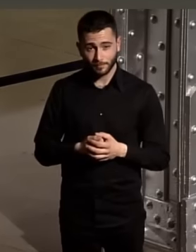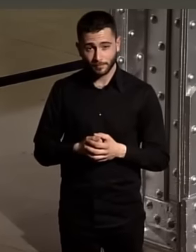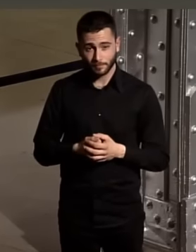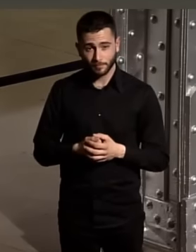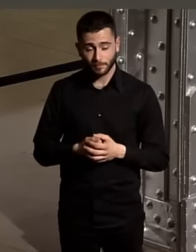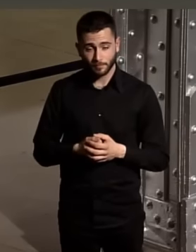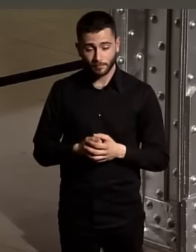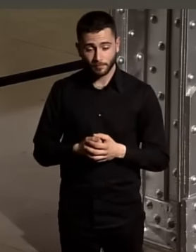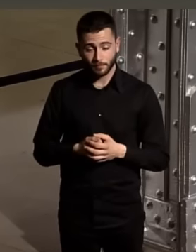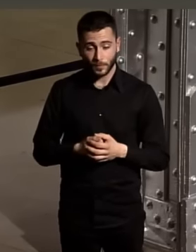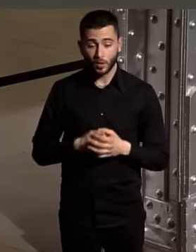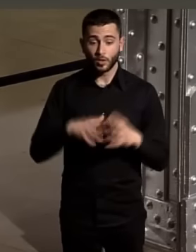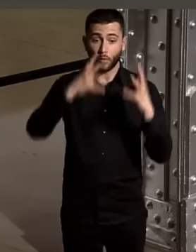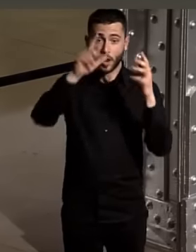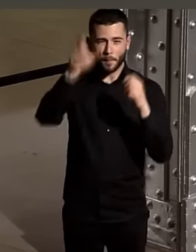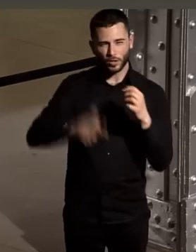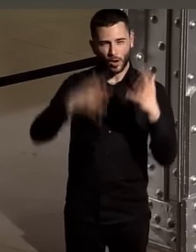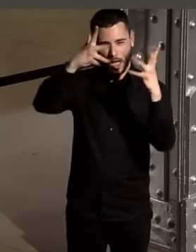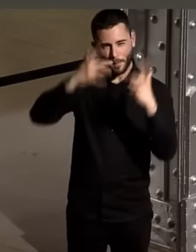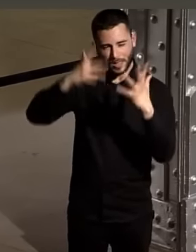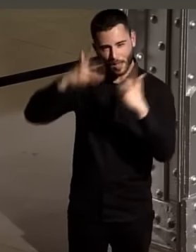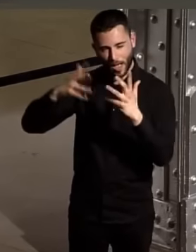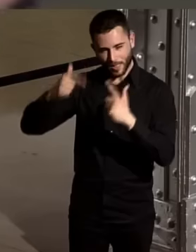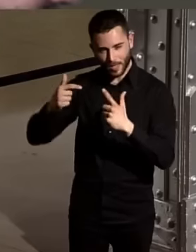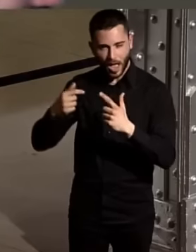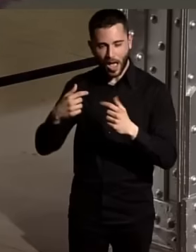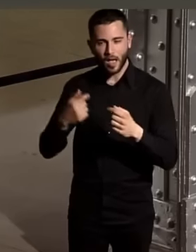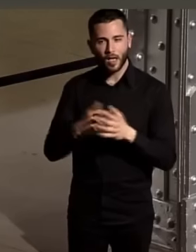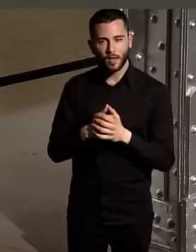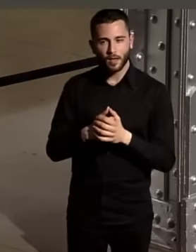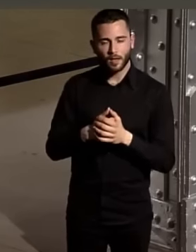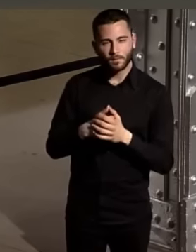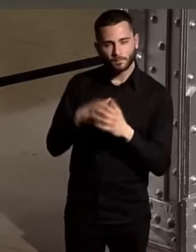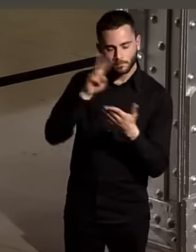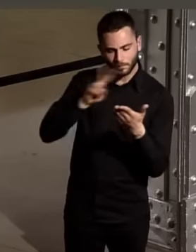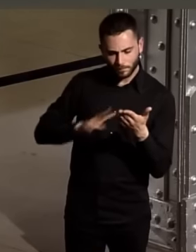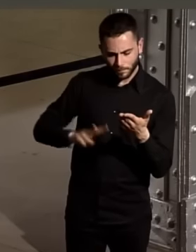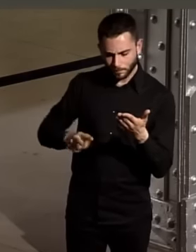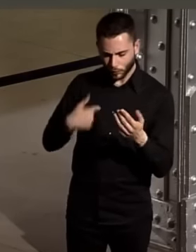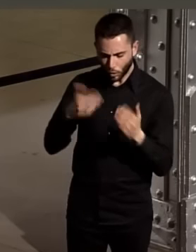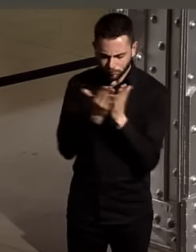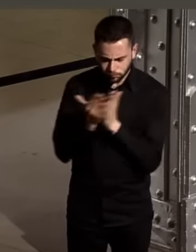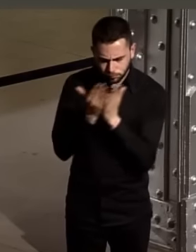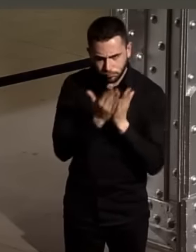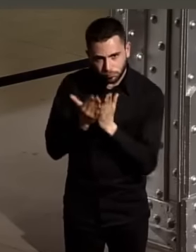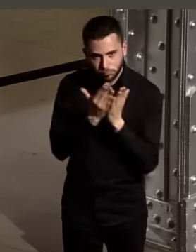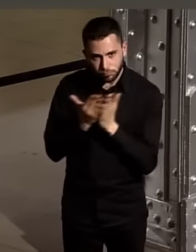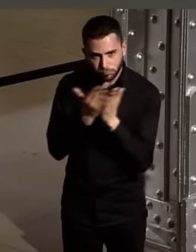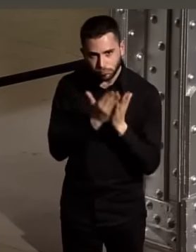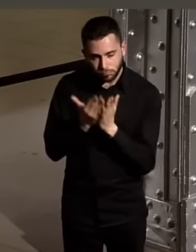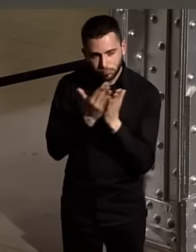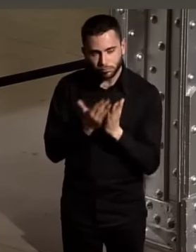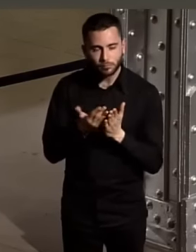bertran Russell un matemático filósofo porque digo yo no sé escribir me voy a empollar a ver cómo los que saben describen y decía